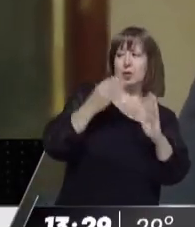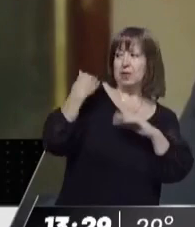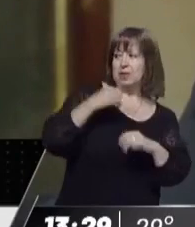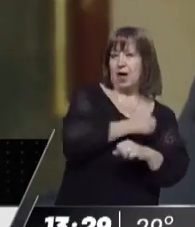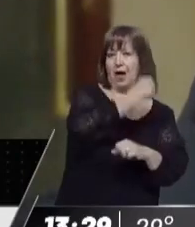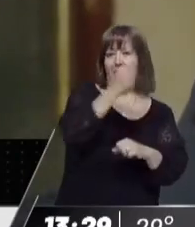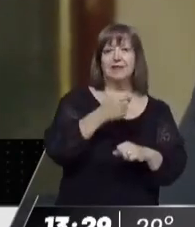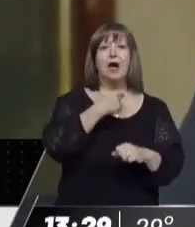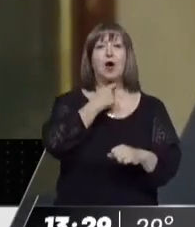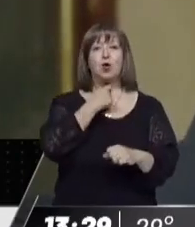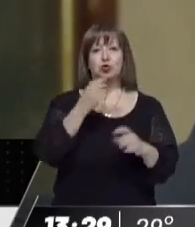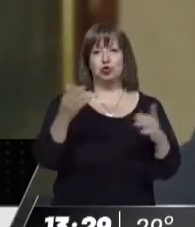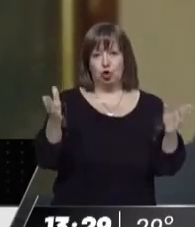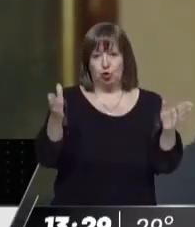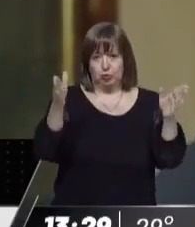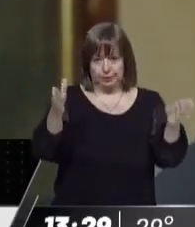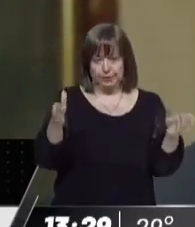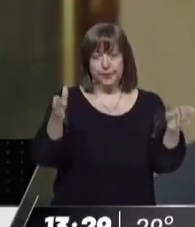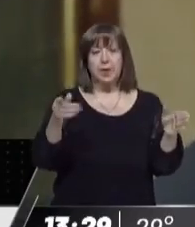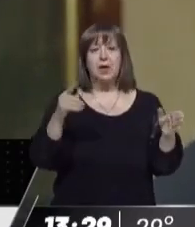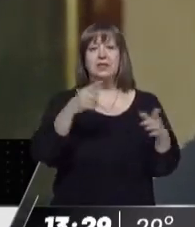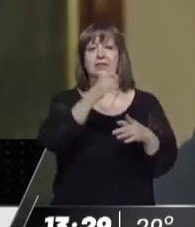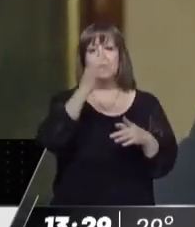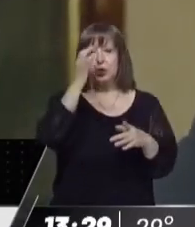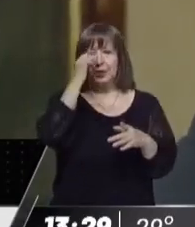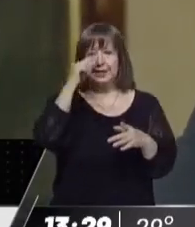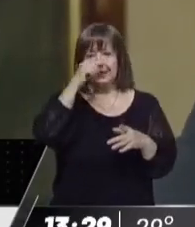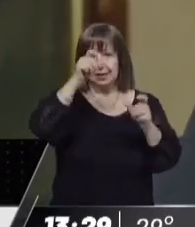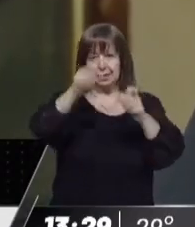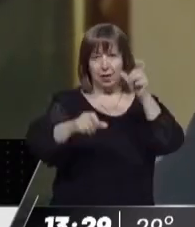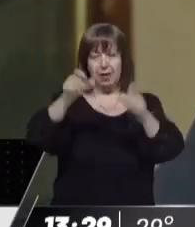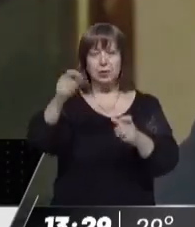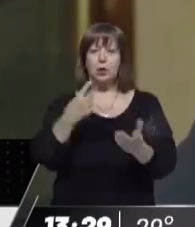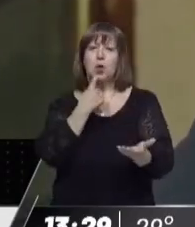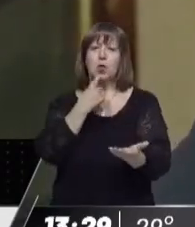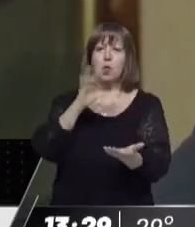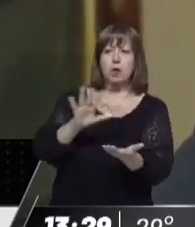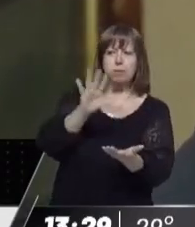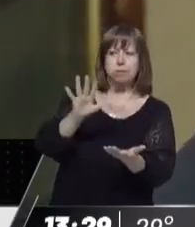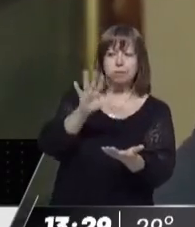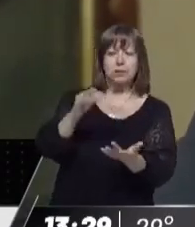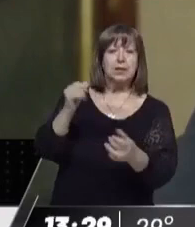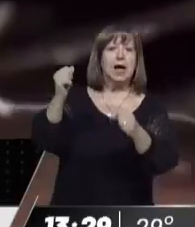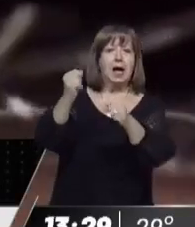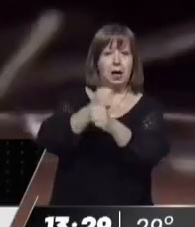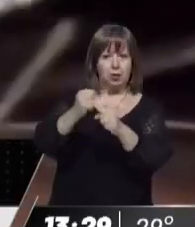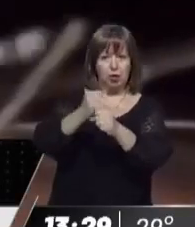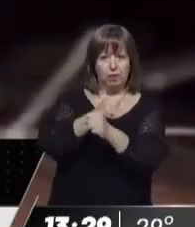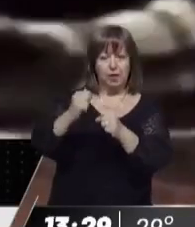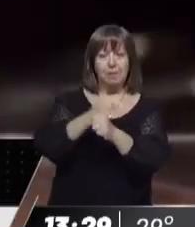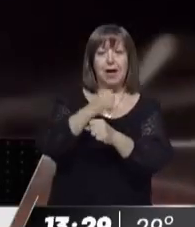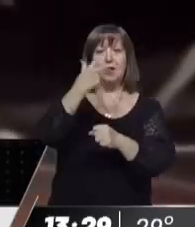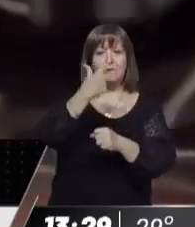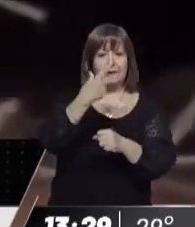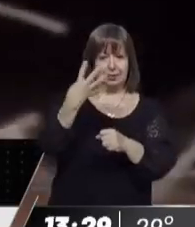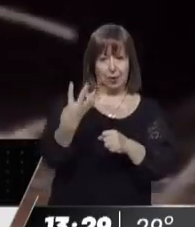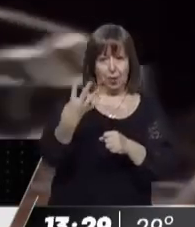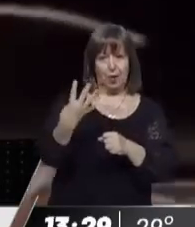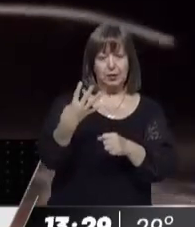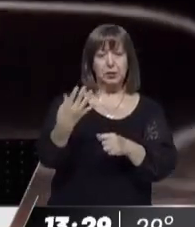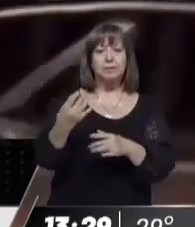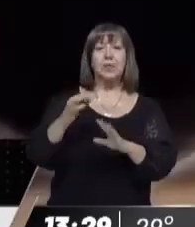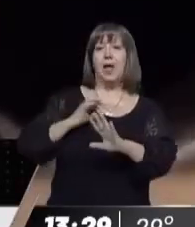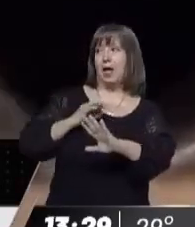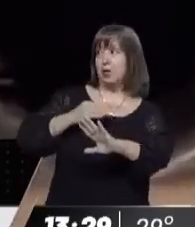hasta agosto de este año. Hemos tenido 127 casos sospechosos, de los cuales hemos podido confirmar 34. El